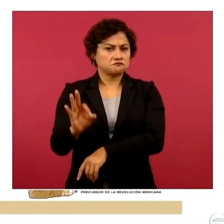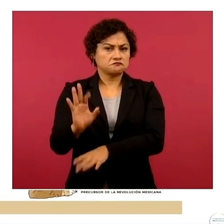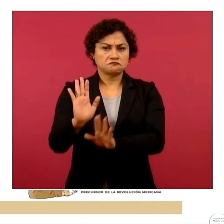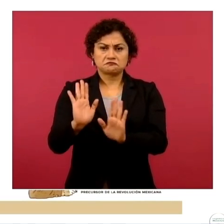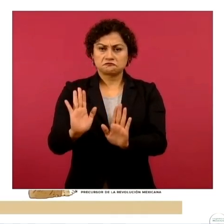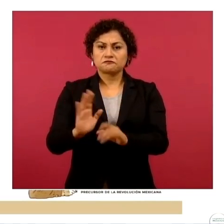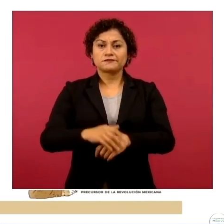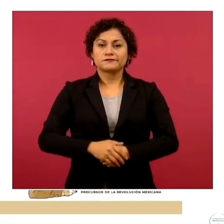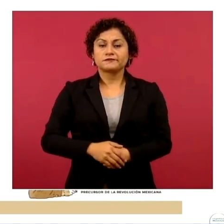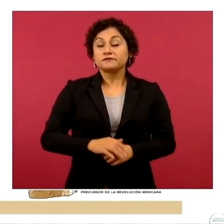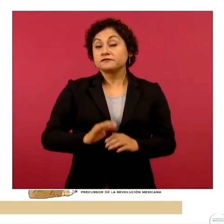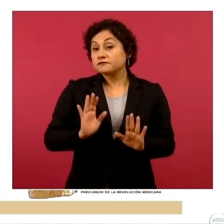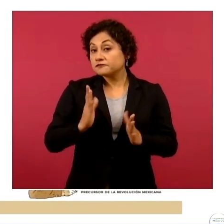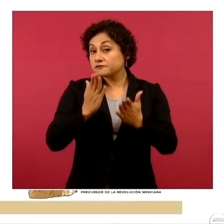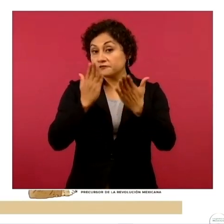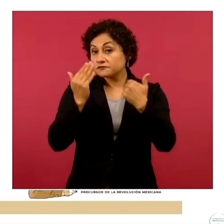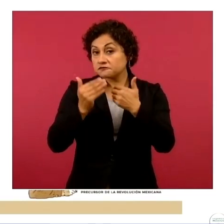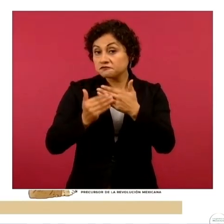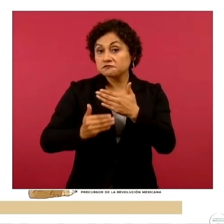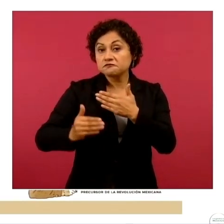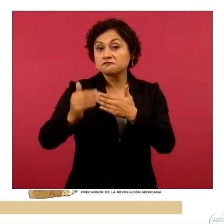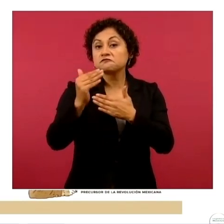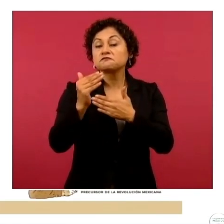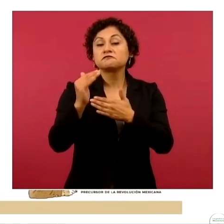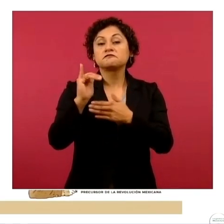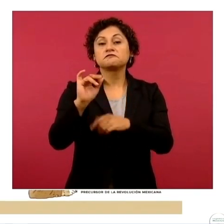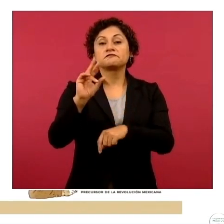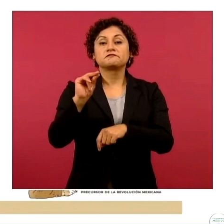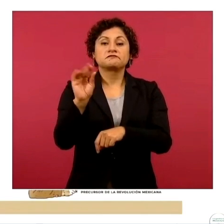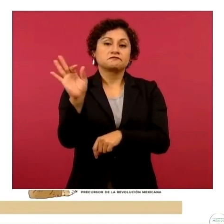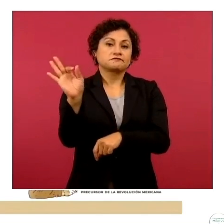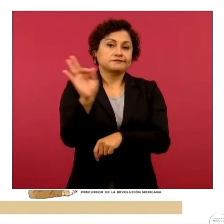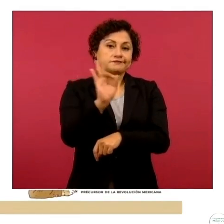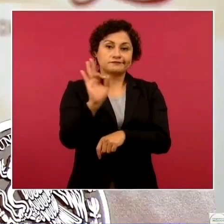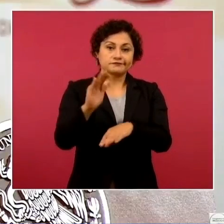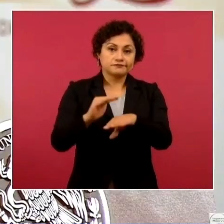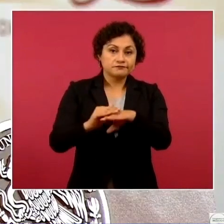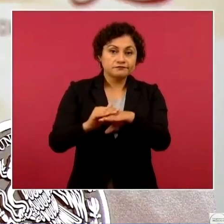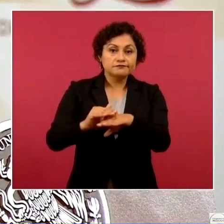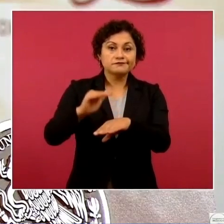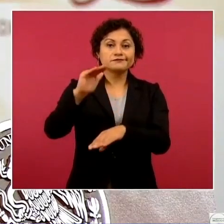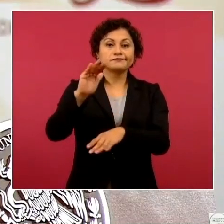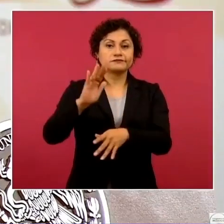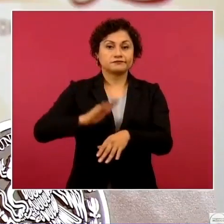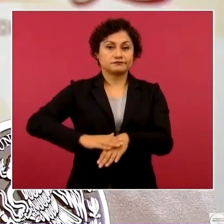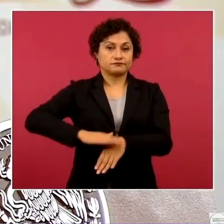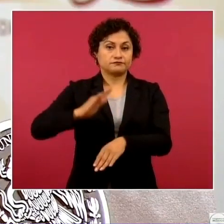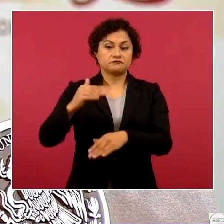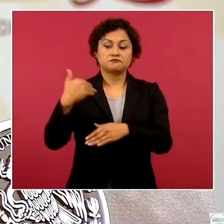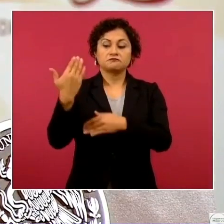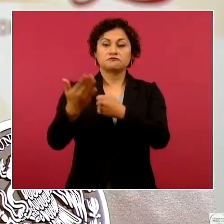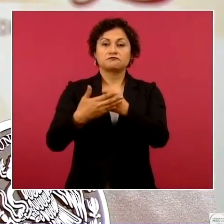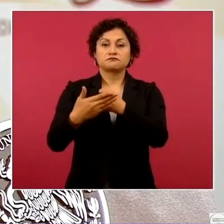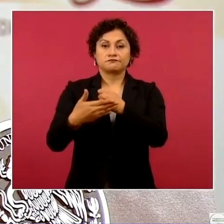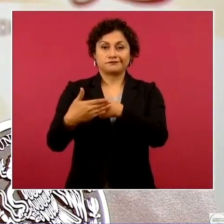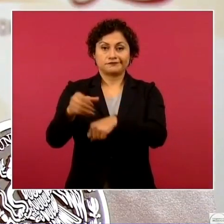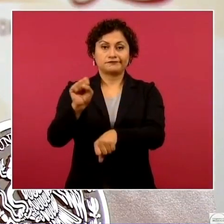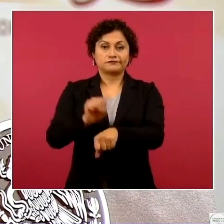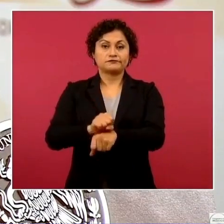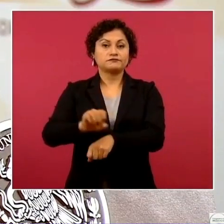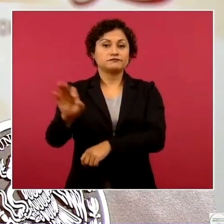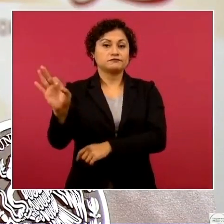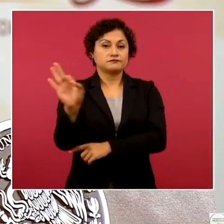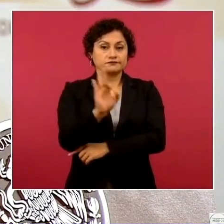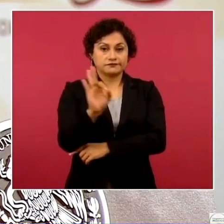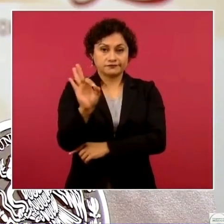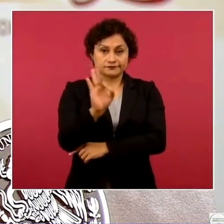decir que así se mantendrá, es probable que haya algún incremento durante algunas semanas, pero afortunadamente hay